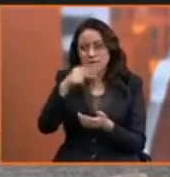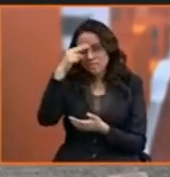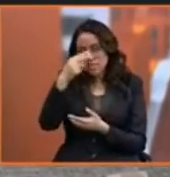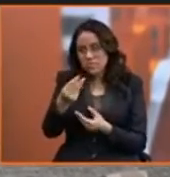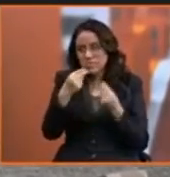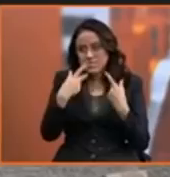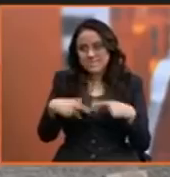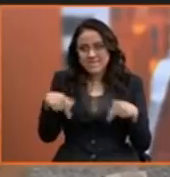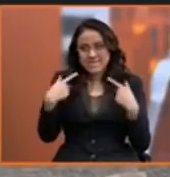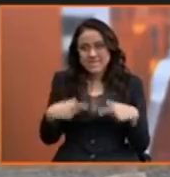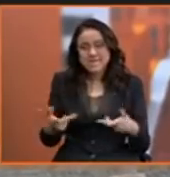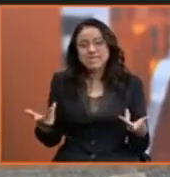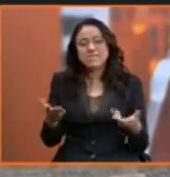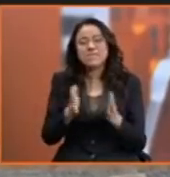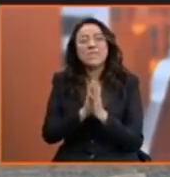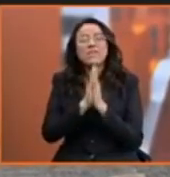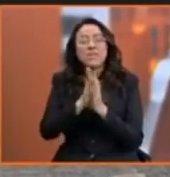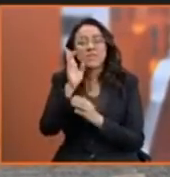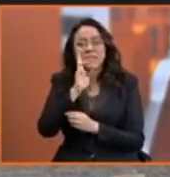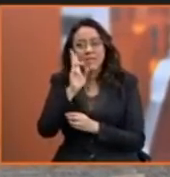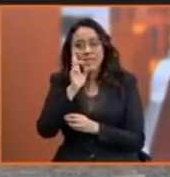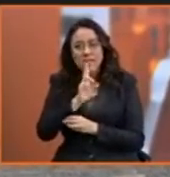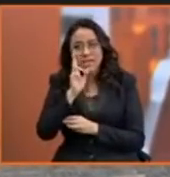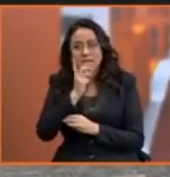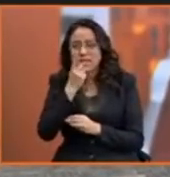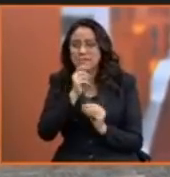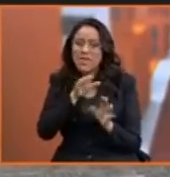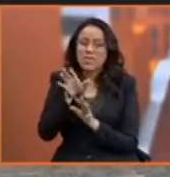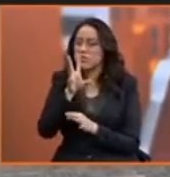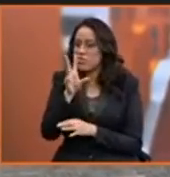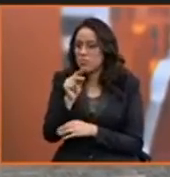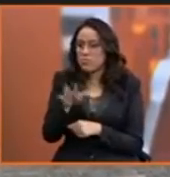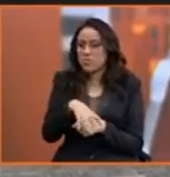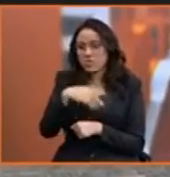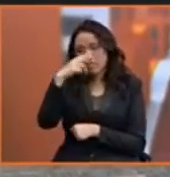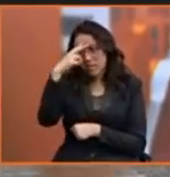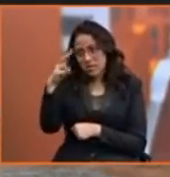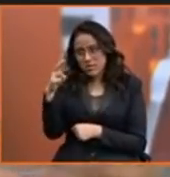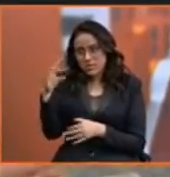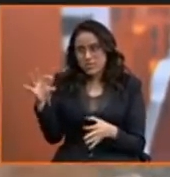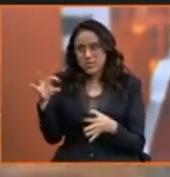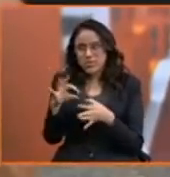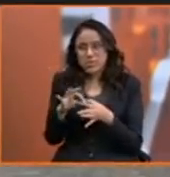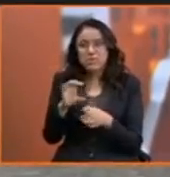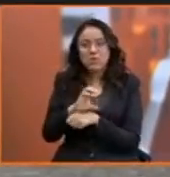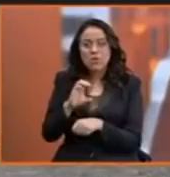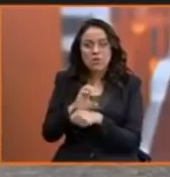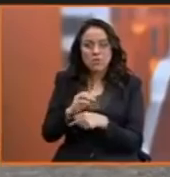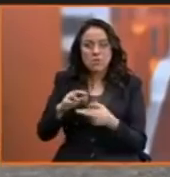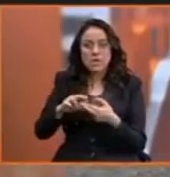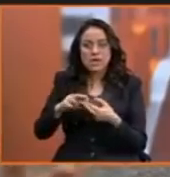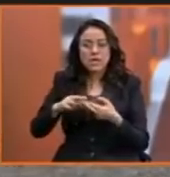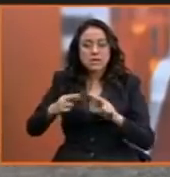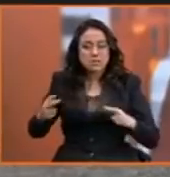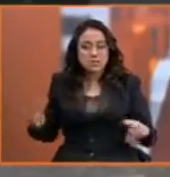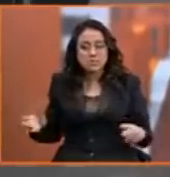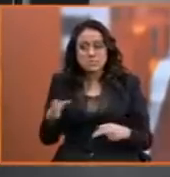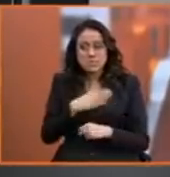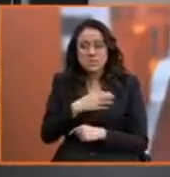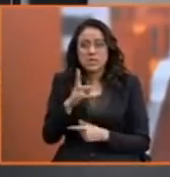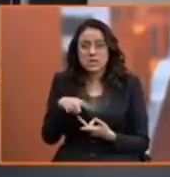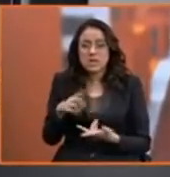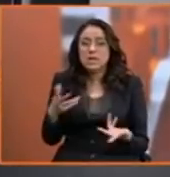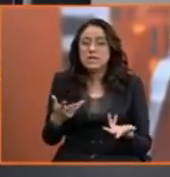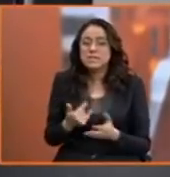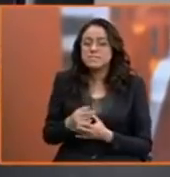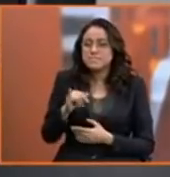alta, sí, entonces por favor no tengan rechazo por esto, pues al final México y Colombia, no, somos, claro, hermanitos, sí, y estamos haciendo producciones y filmaron conjuntas. Lo